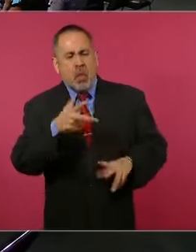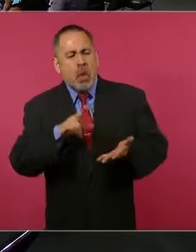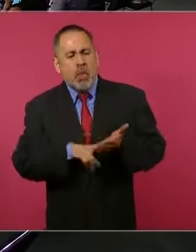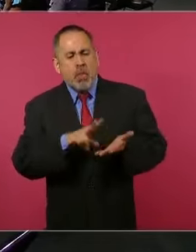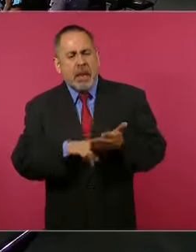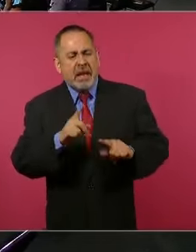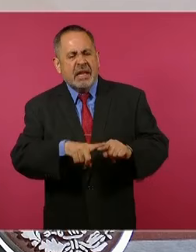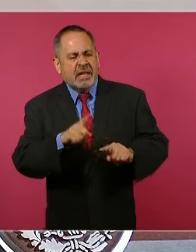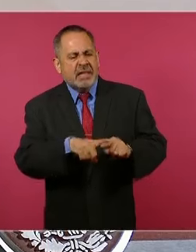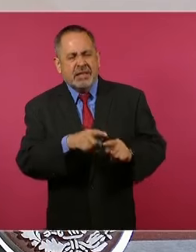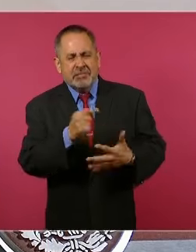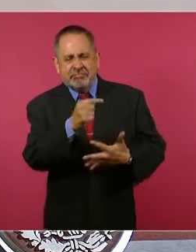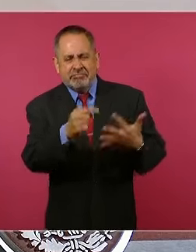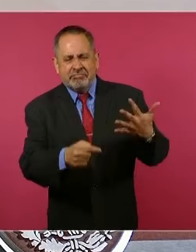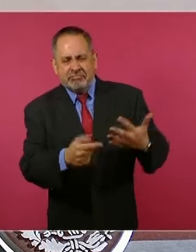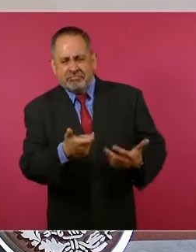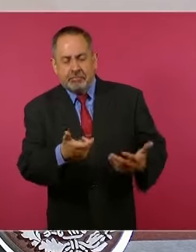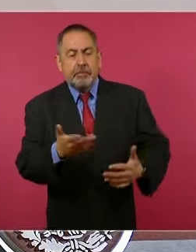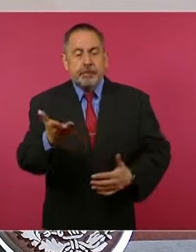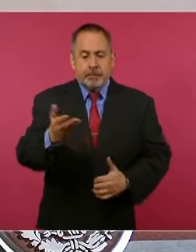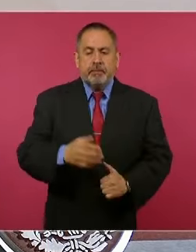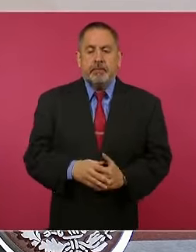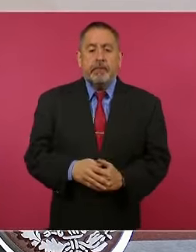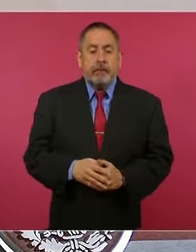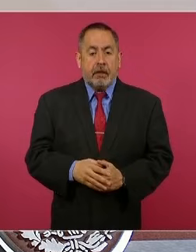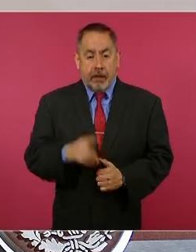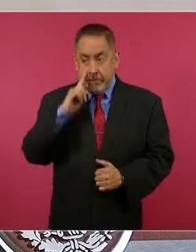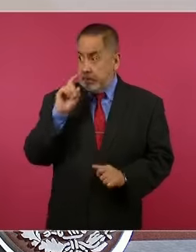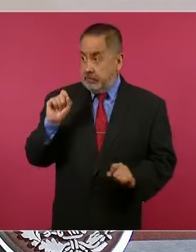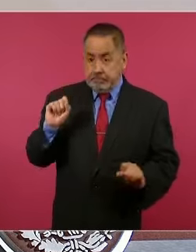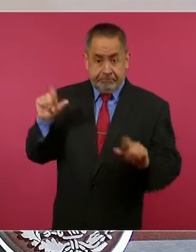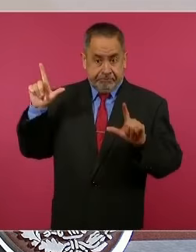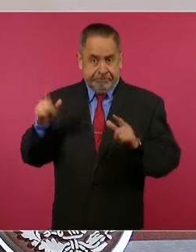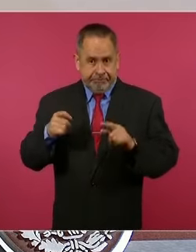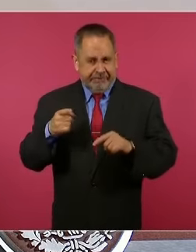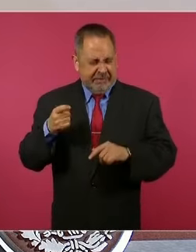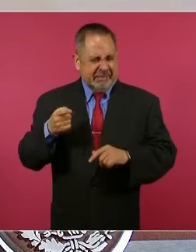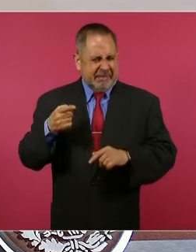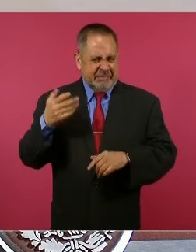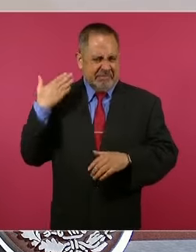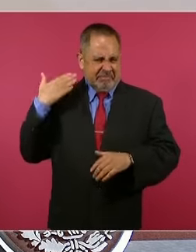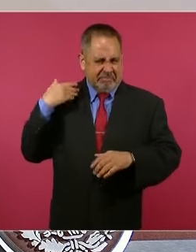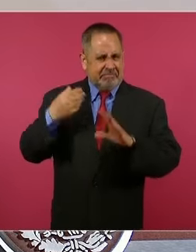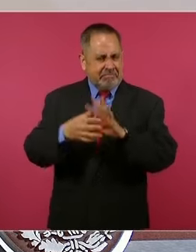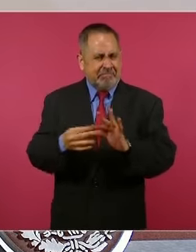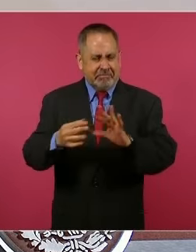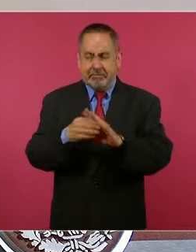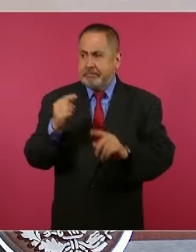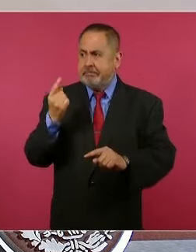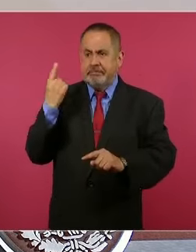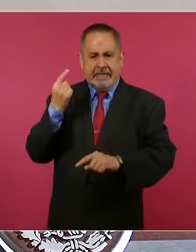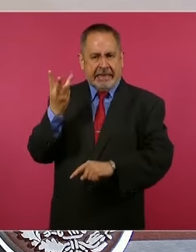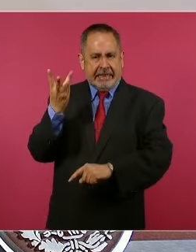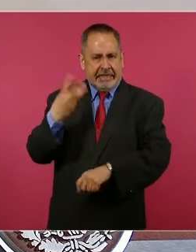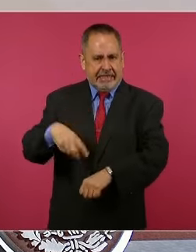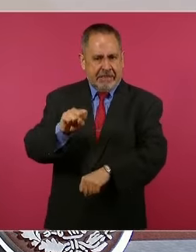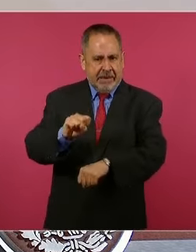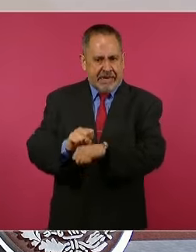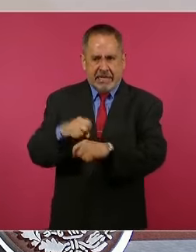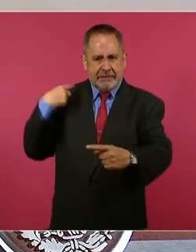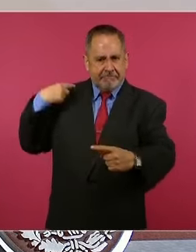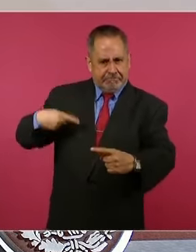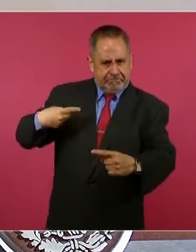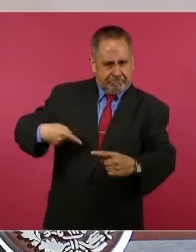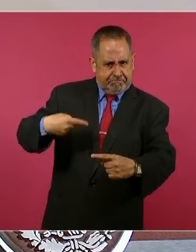combustibles y debo comentarles que como podemos ver en la Gráfica y lo hemos ido platicando en las últimas tres semanas con precios promedio por